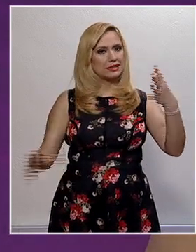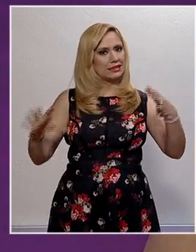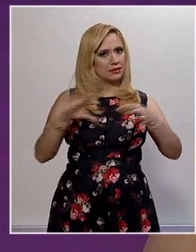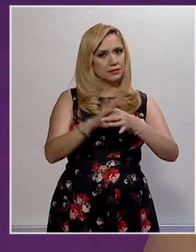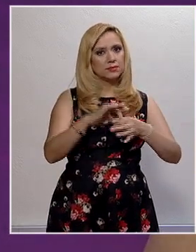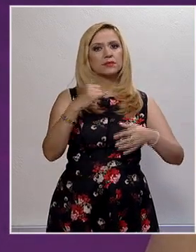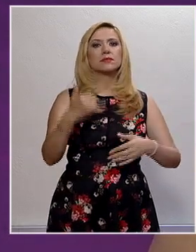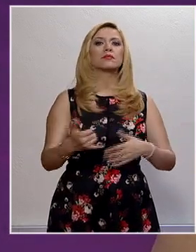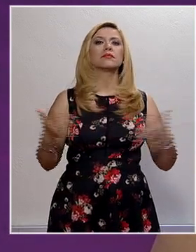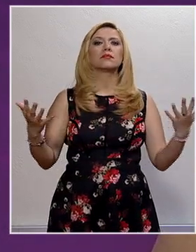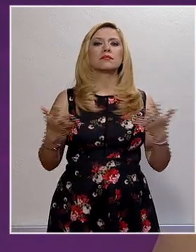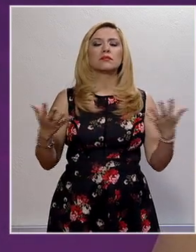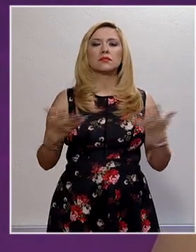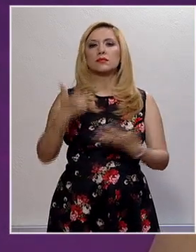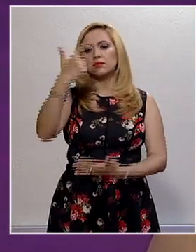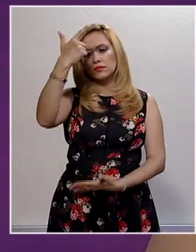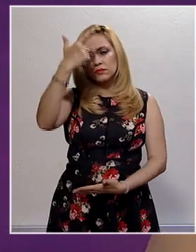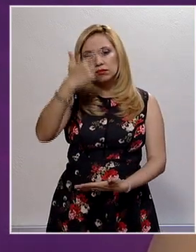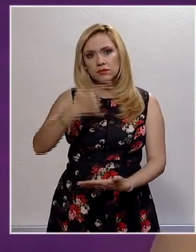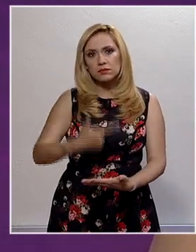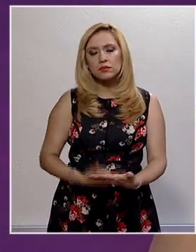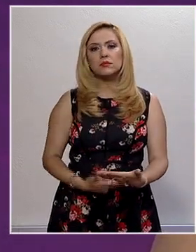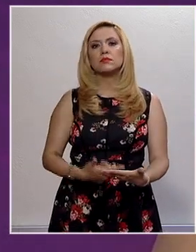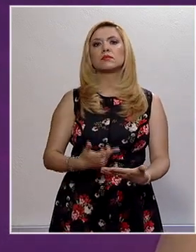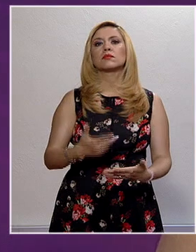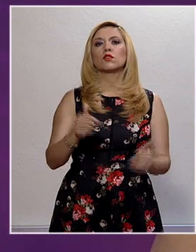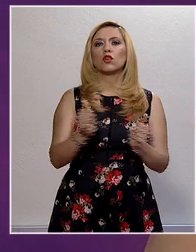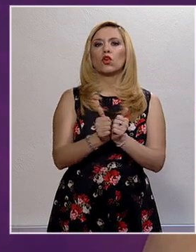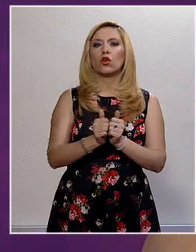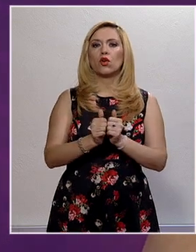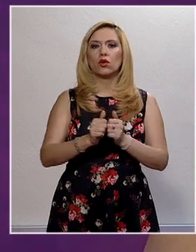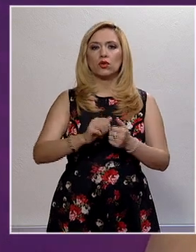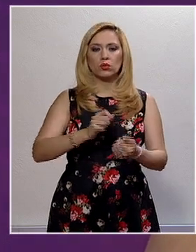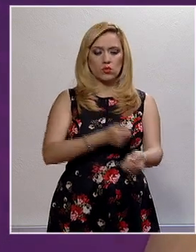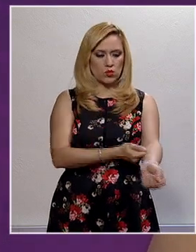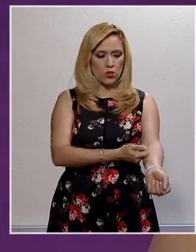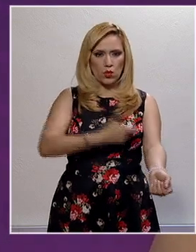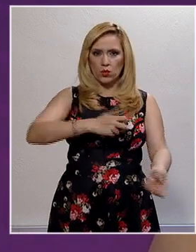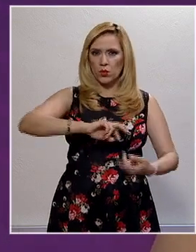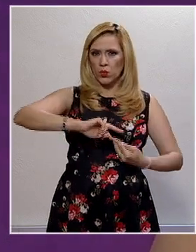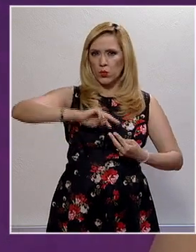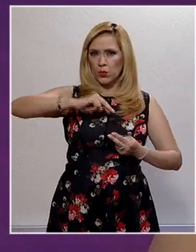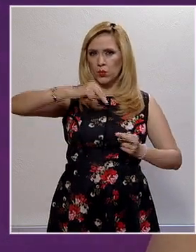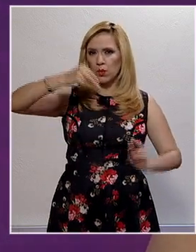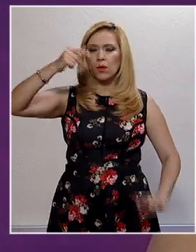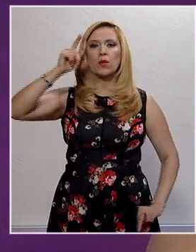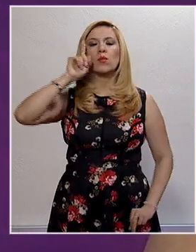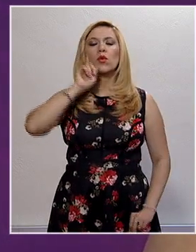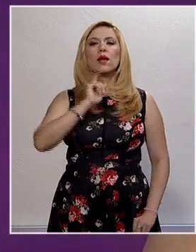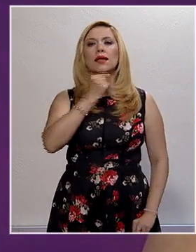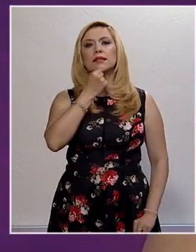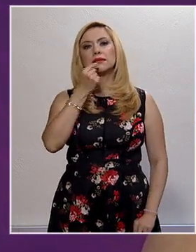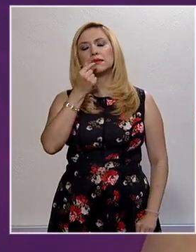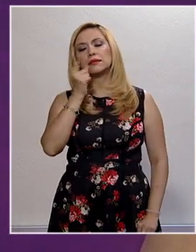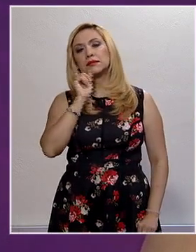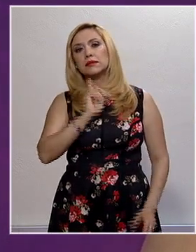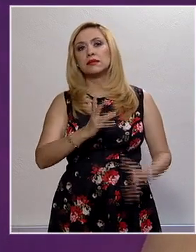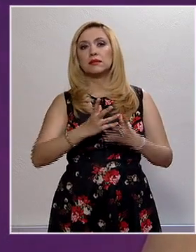la creación de una base de datos con la información genética de mujeres y niñas desaparecidas en Chihuahua.